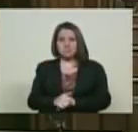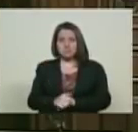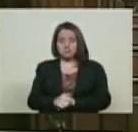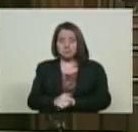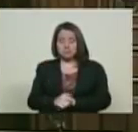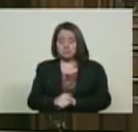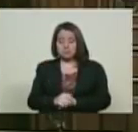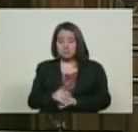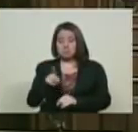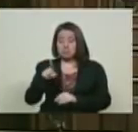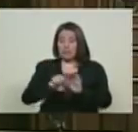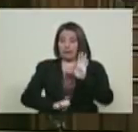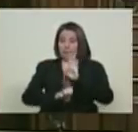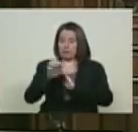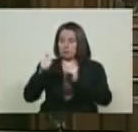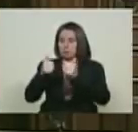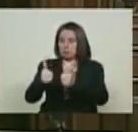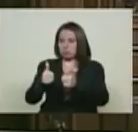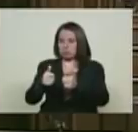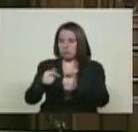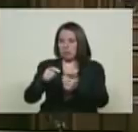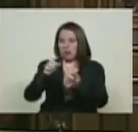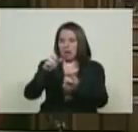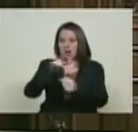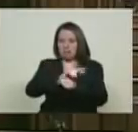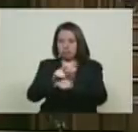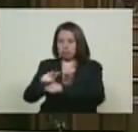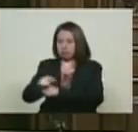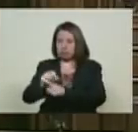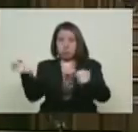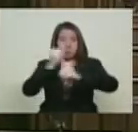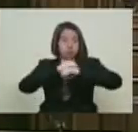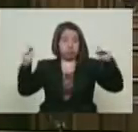éxito para ellos la operación y nos hubieran matado a todos